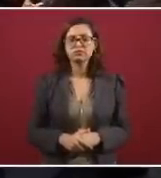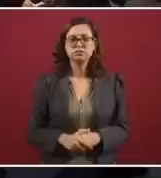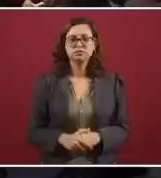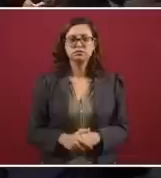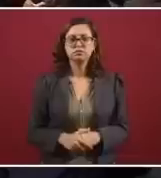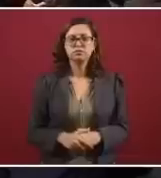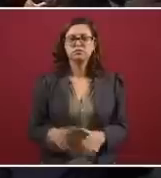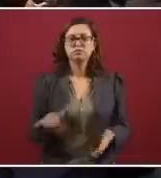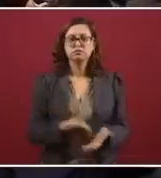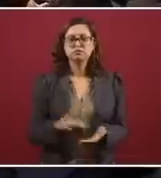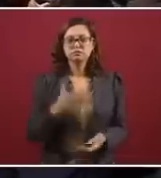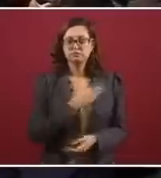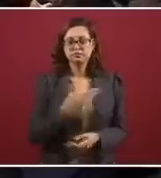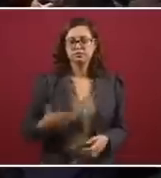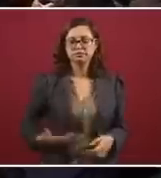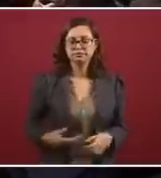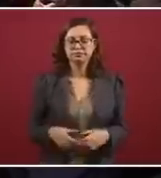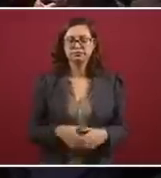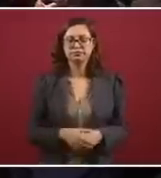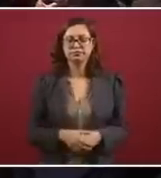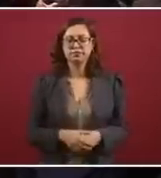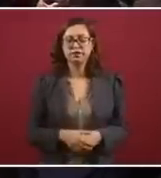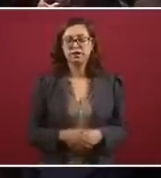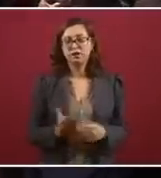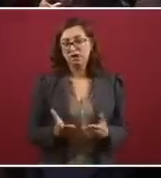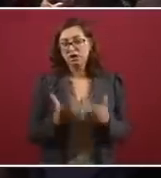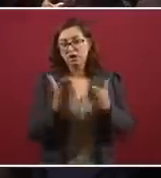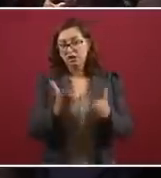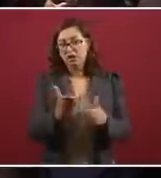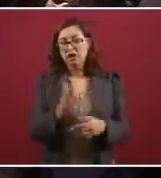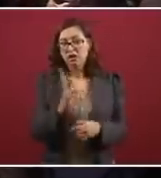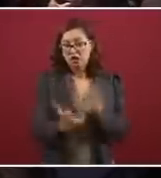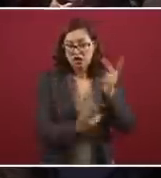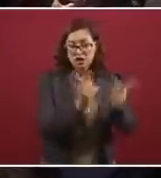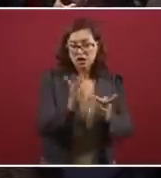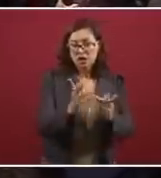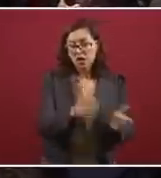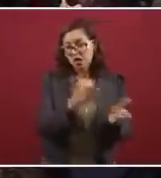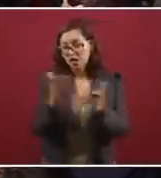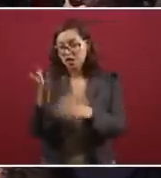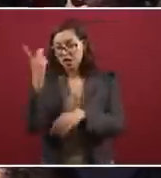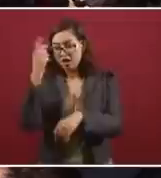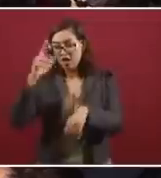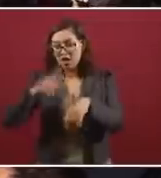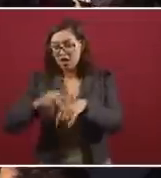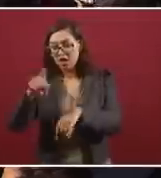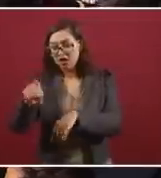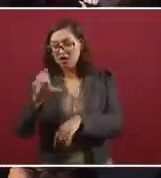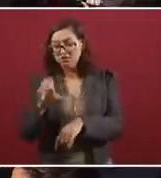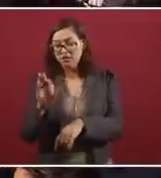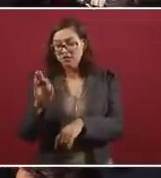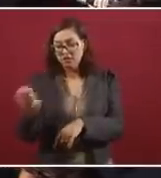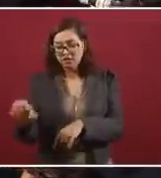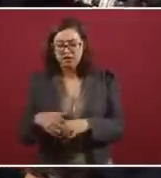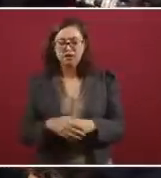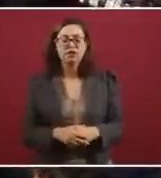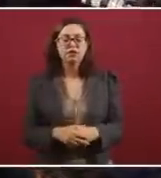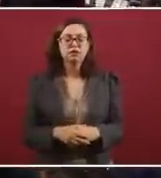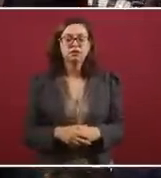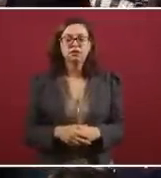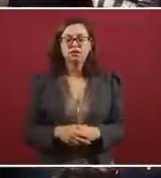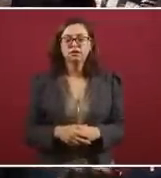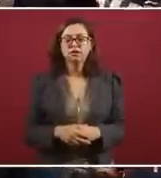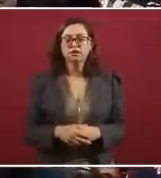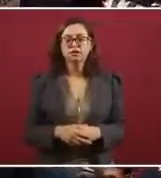Gracias, presidente. Italia López, de Quinto Poder. Si me permite dirigirle unas preguntas a usted y unas preguntas al director general de la comisión. Preguntarle, tras